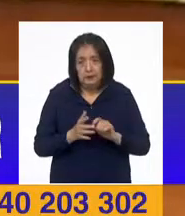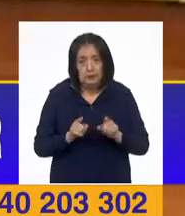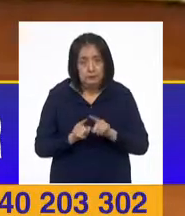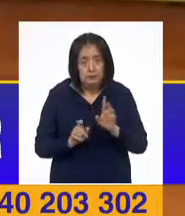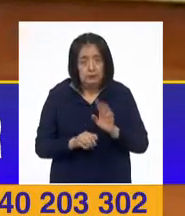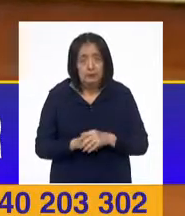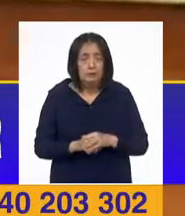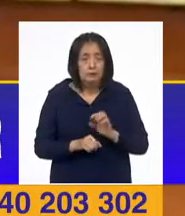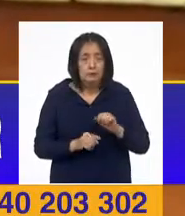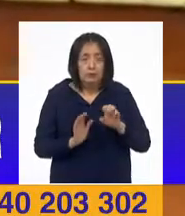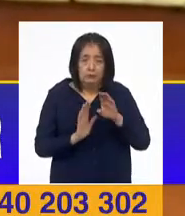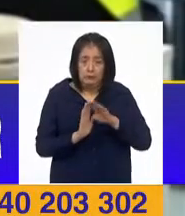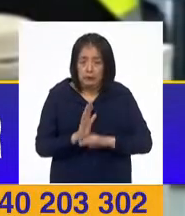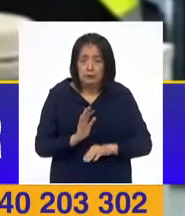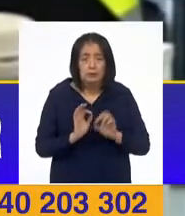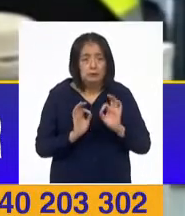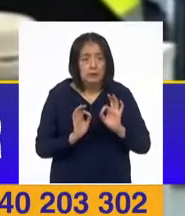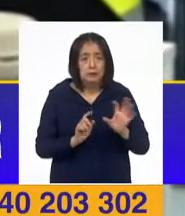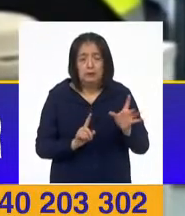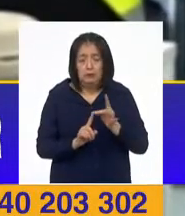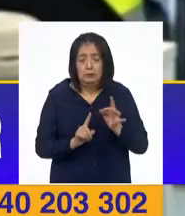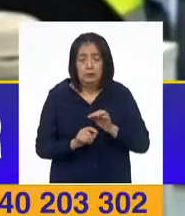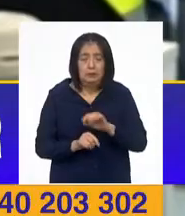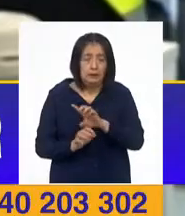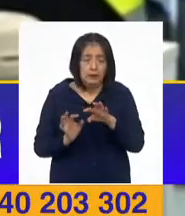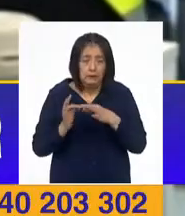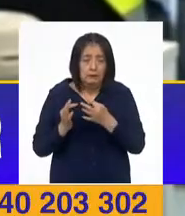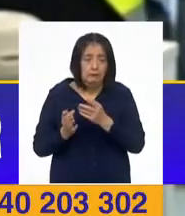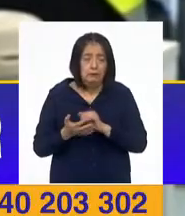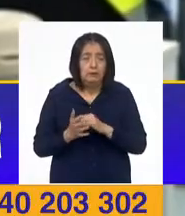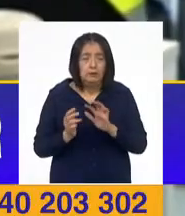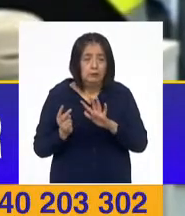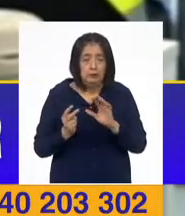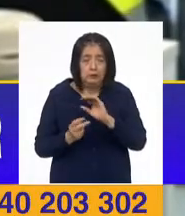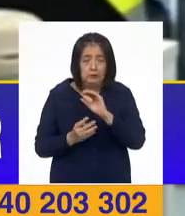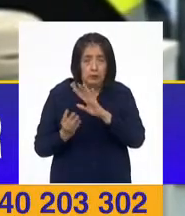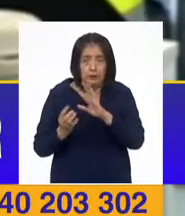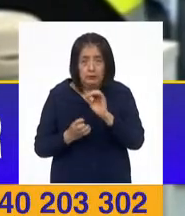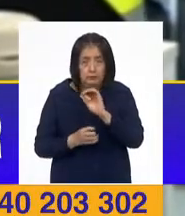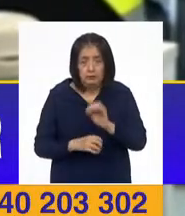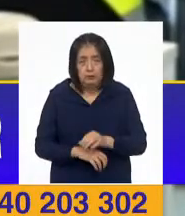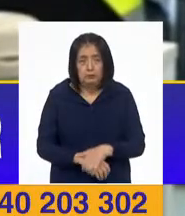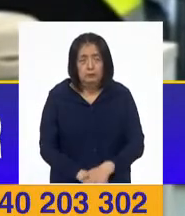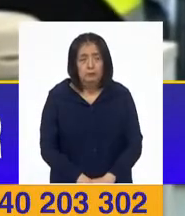efectivo, ya que reduce el riesgo de contagiar a sus familiares en un 90%.